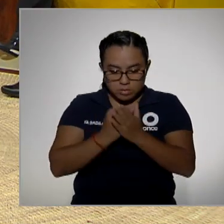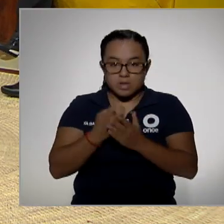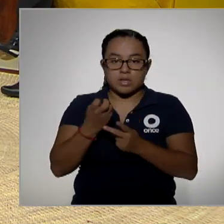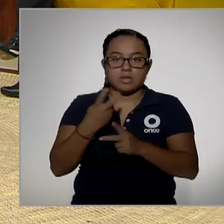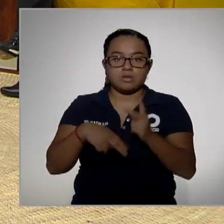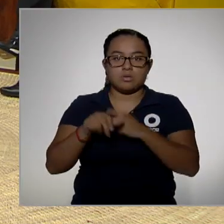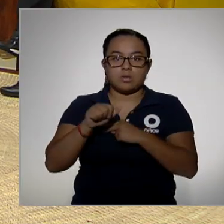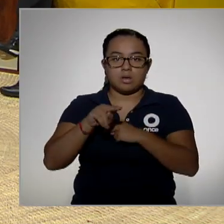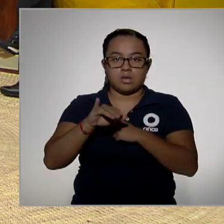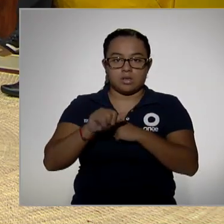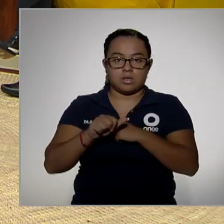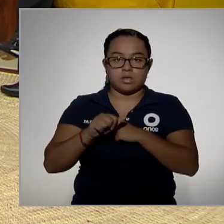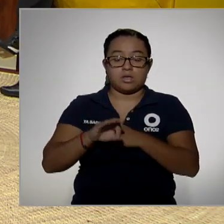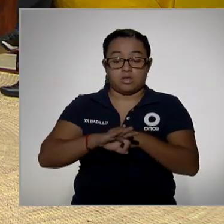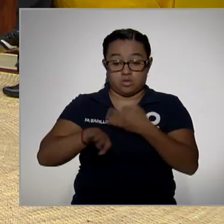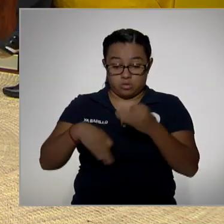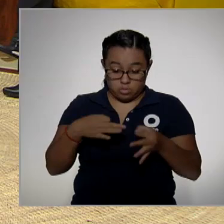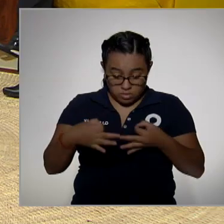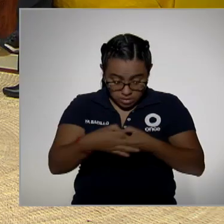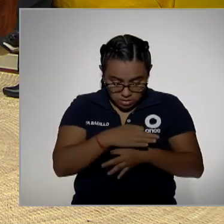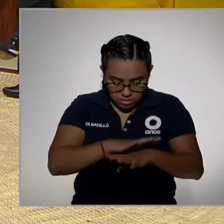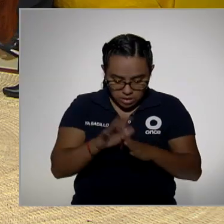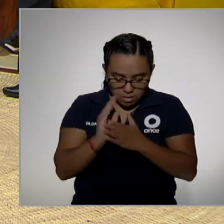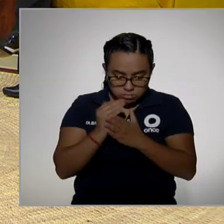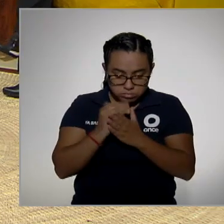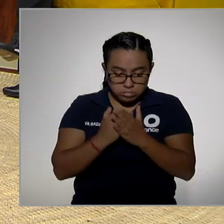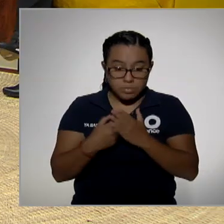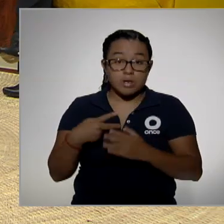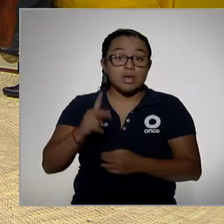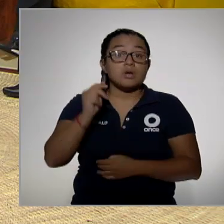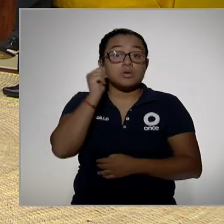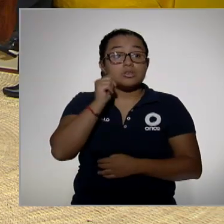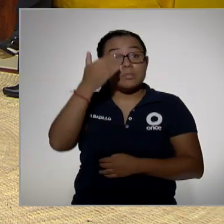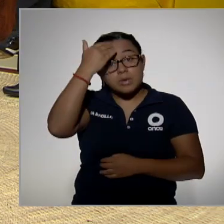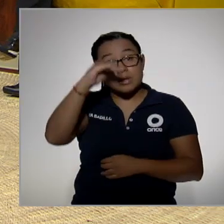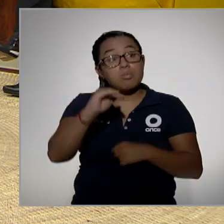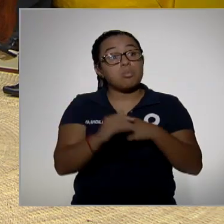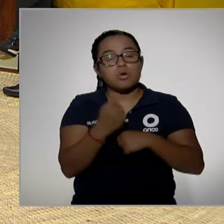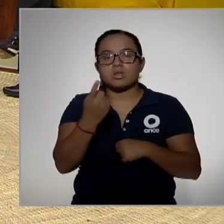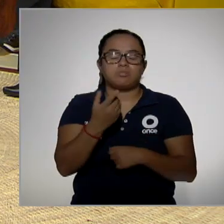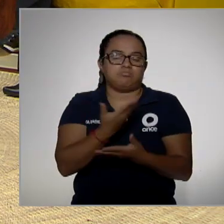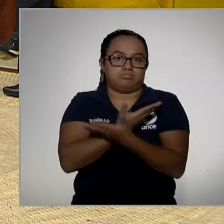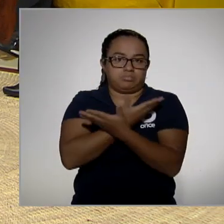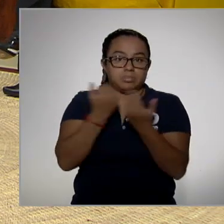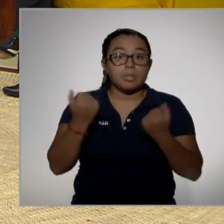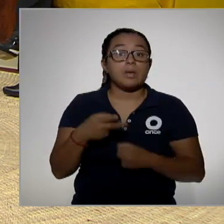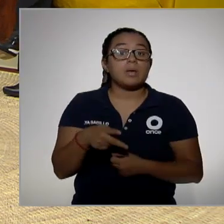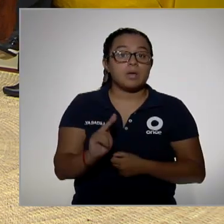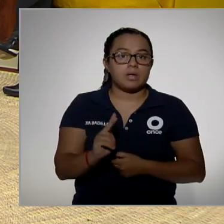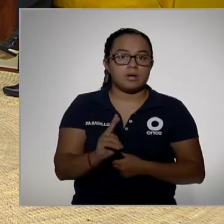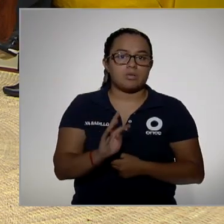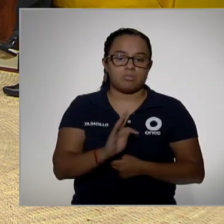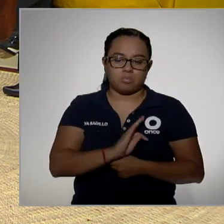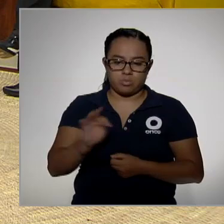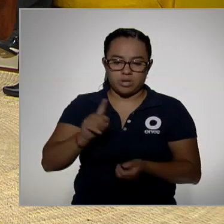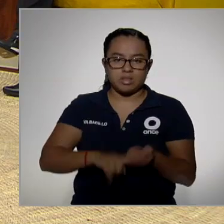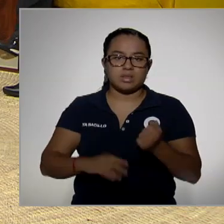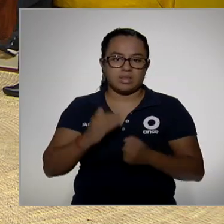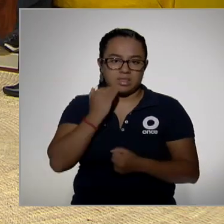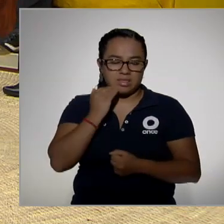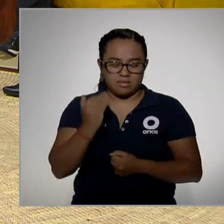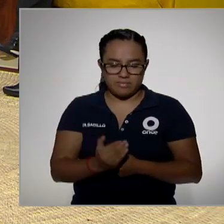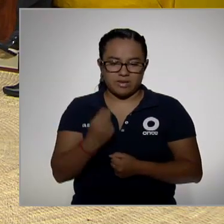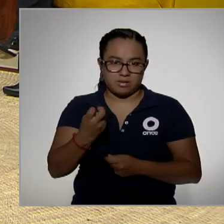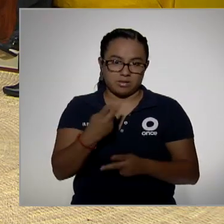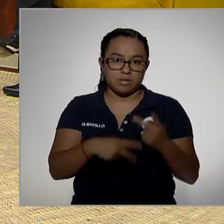anemia no sólo anemia el resto de las células está disminuida no siempre conocemos la causa de la anemia aplástica pero puede ser este un defecto que no lo